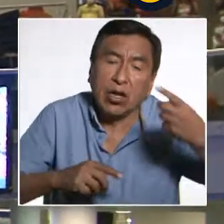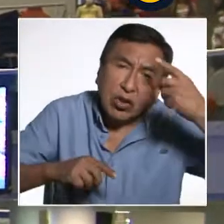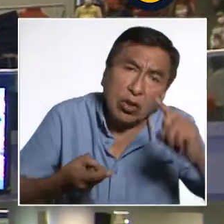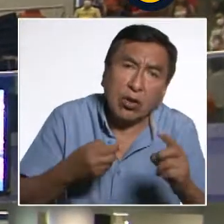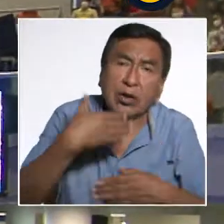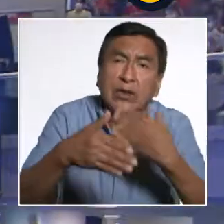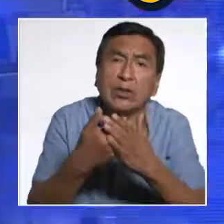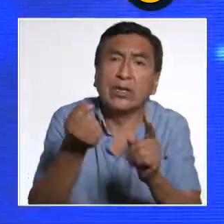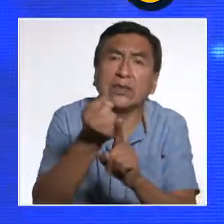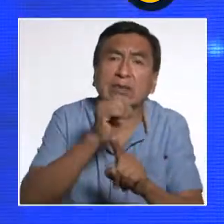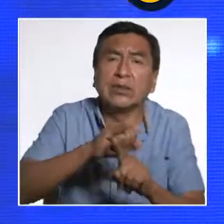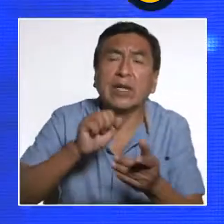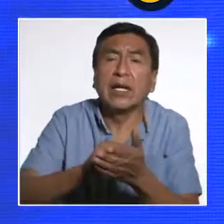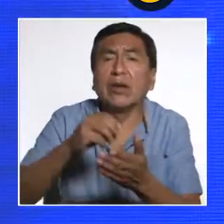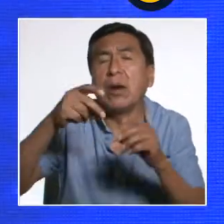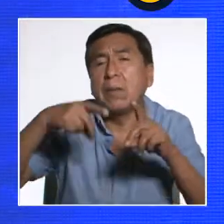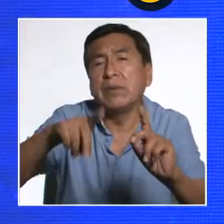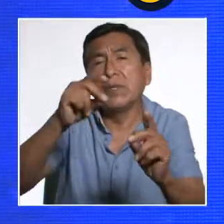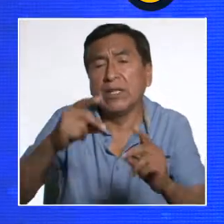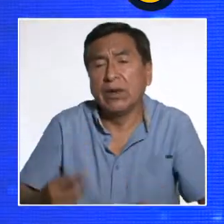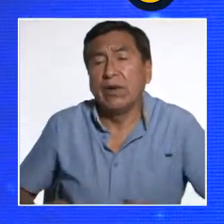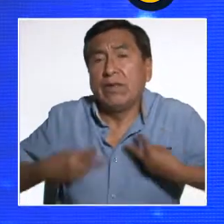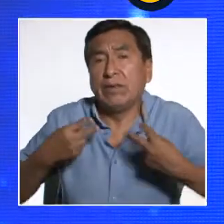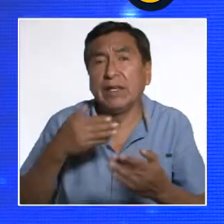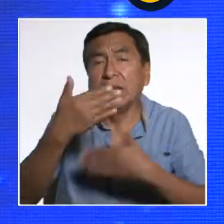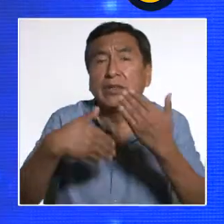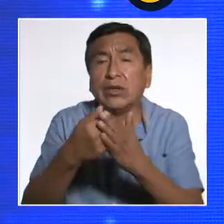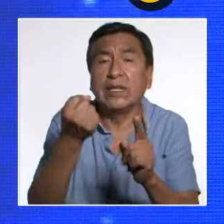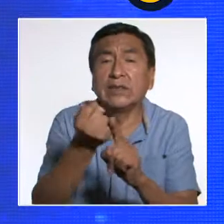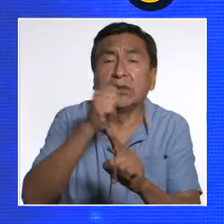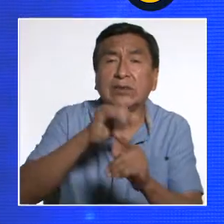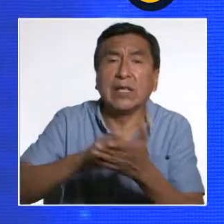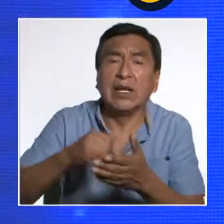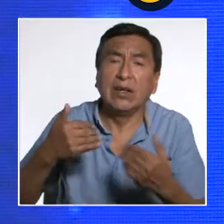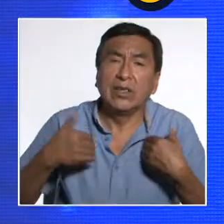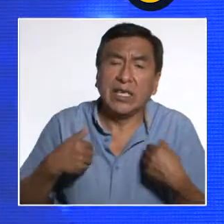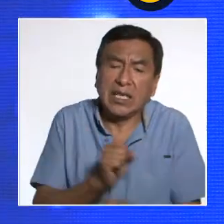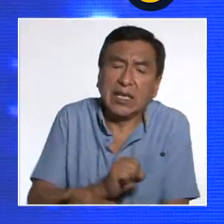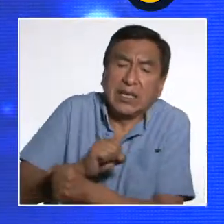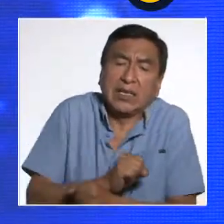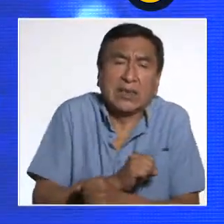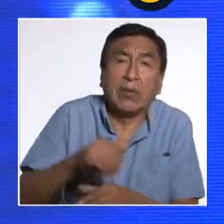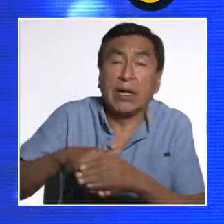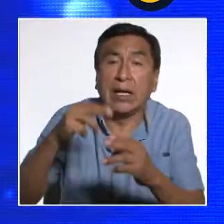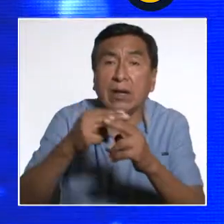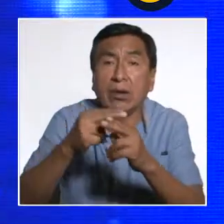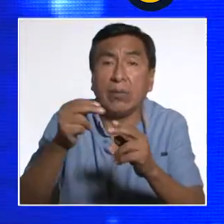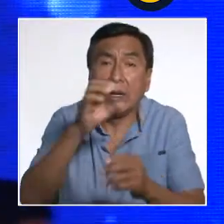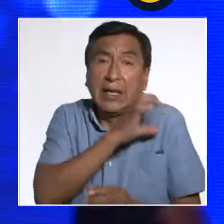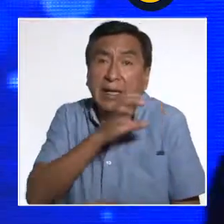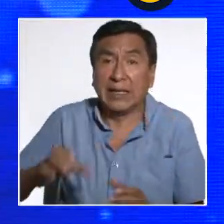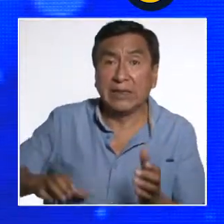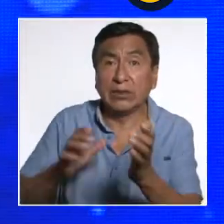que no lo ha dejado estando vivir, toda situación que lo tiene atrapado, en el nombre de Cristo Jesús, en el nombre